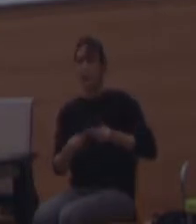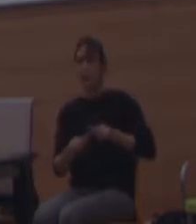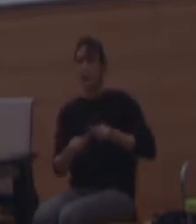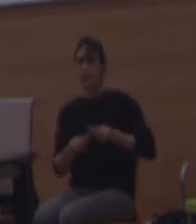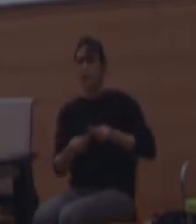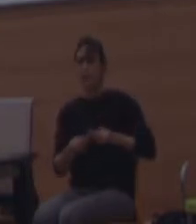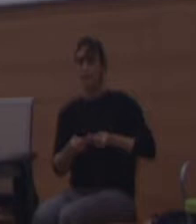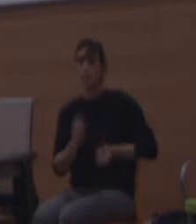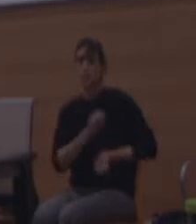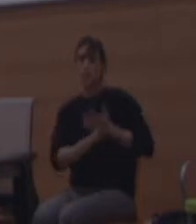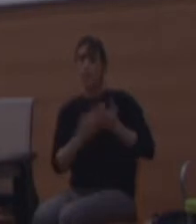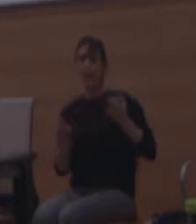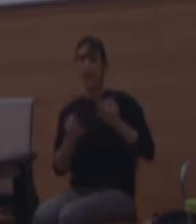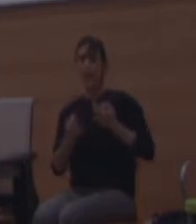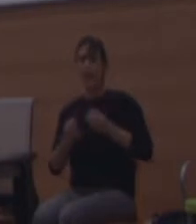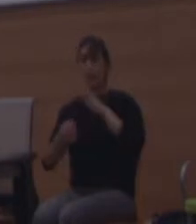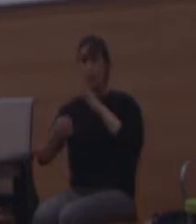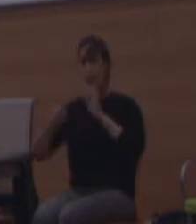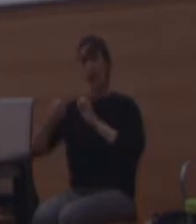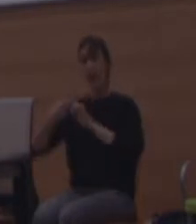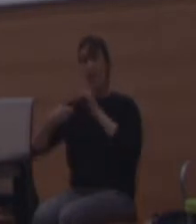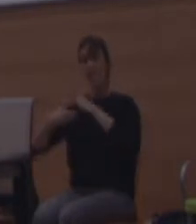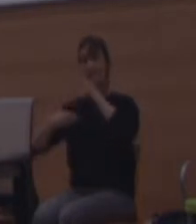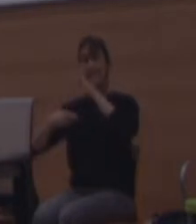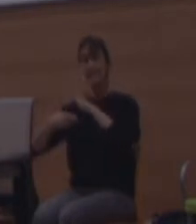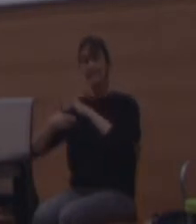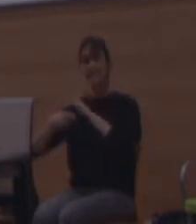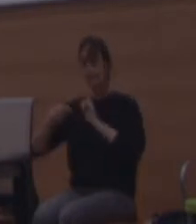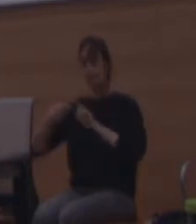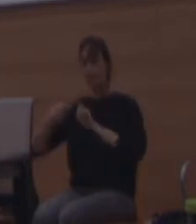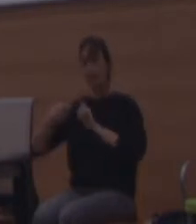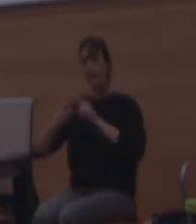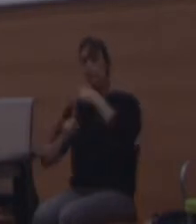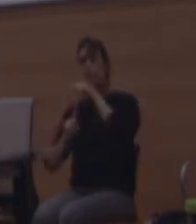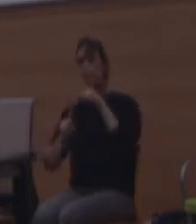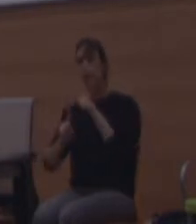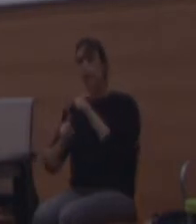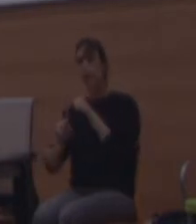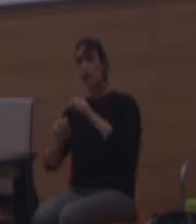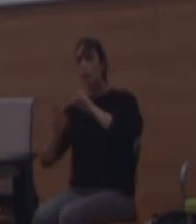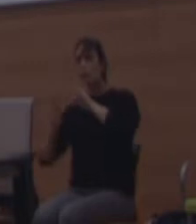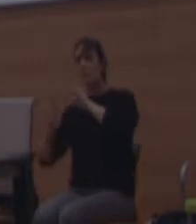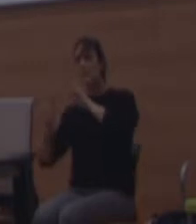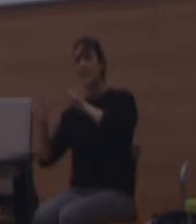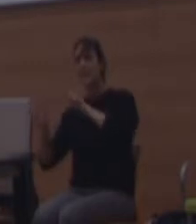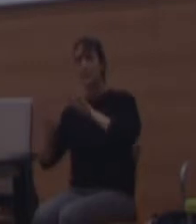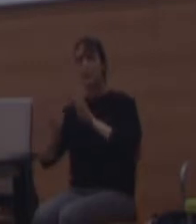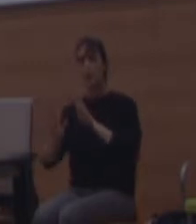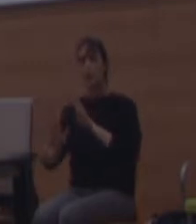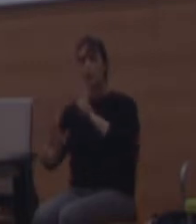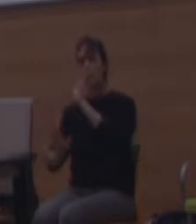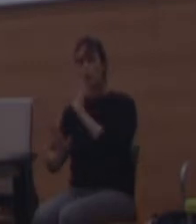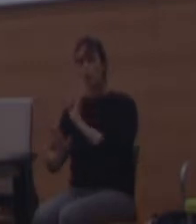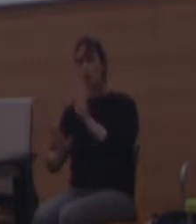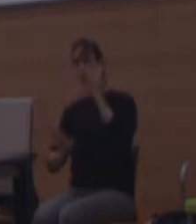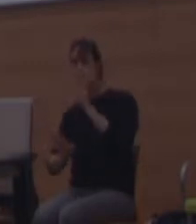la sensitiva va a ser el principal factor que va a contribuir al 78% de las úlceras